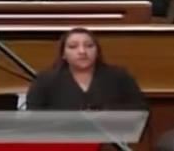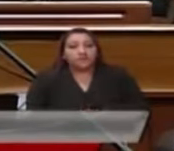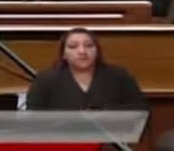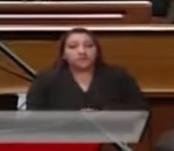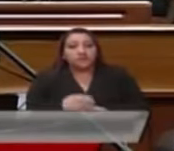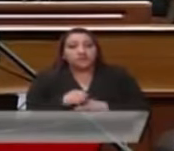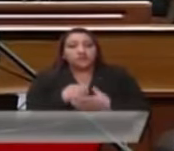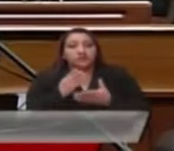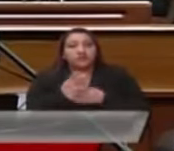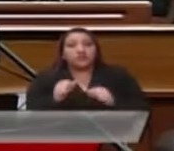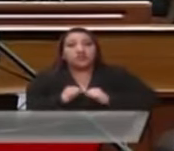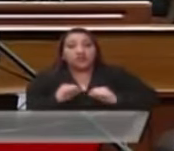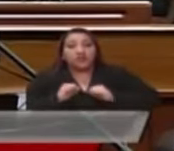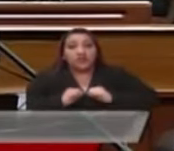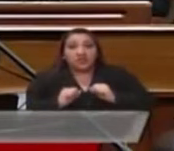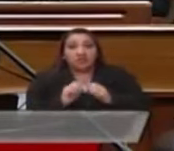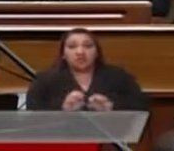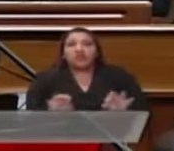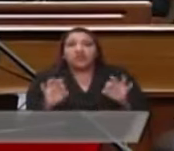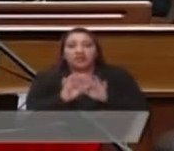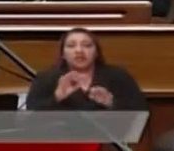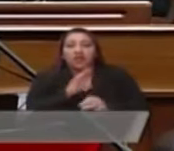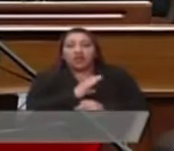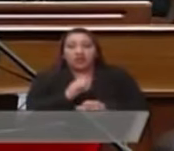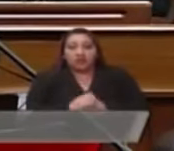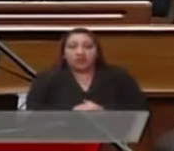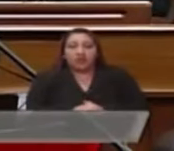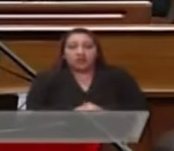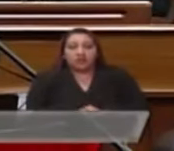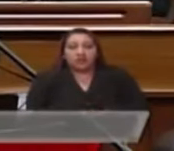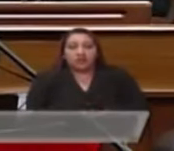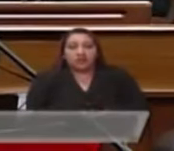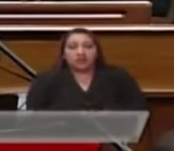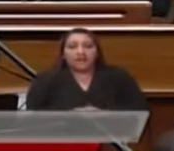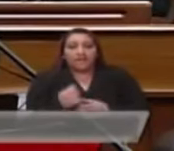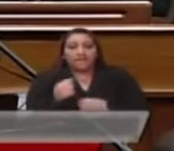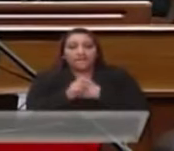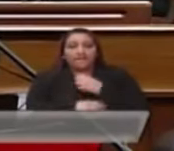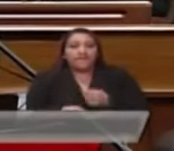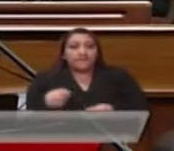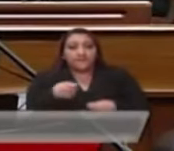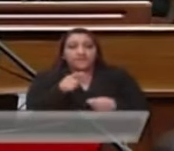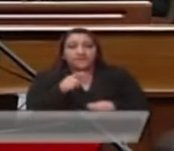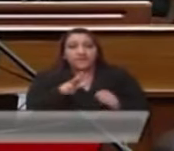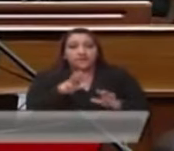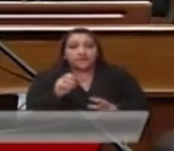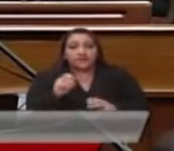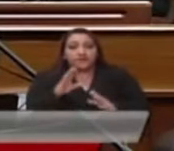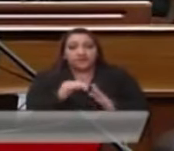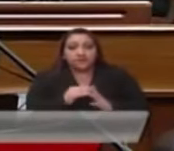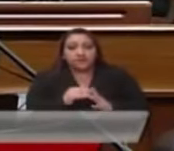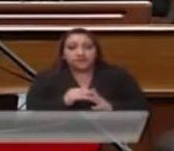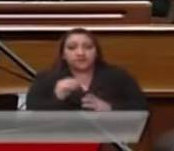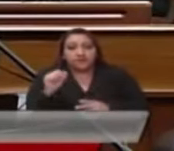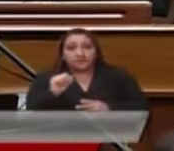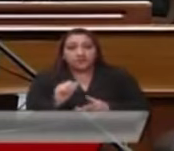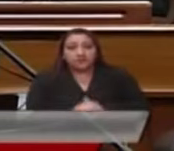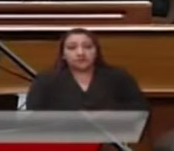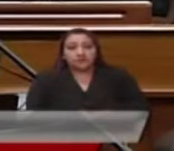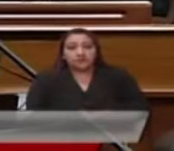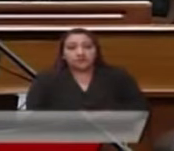En educación física, prioridad del gobierno, en la actualidad el país invierte 180 millones de